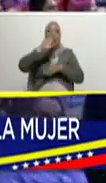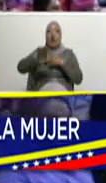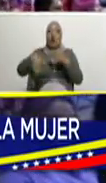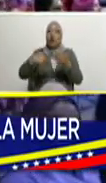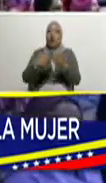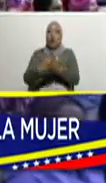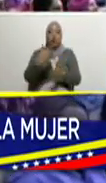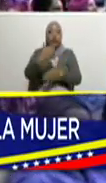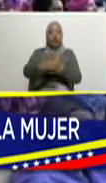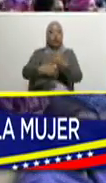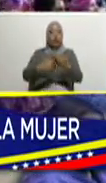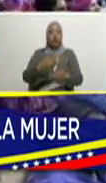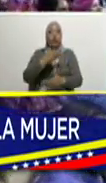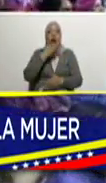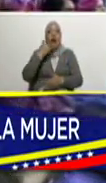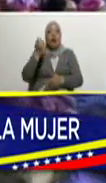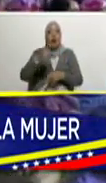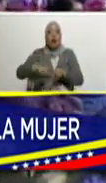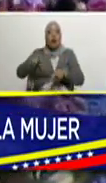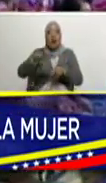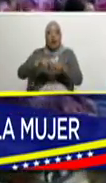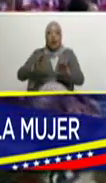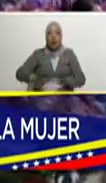las etapas, en todas las edades.